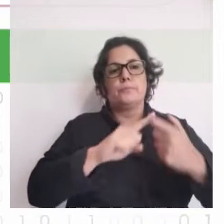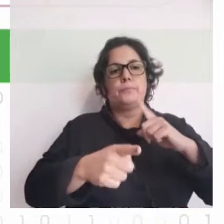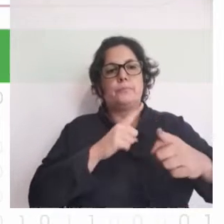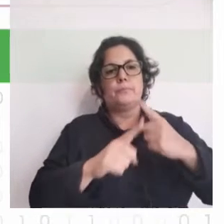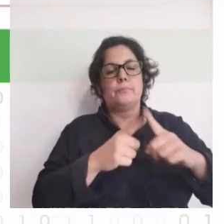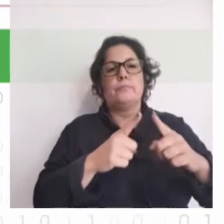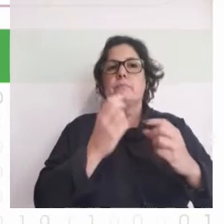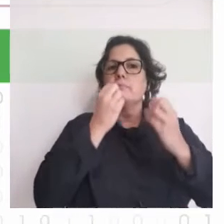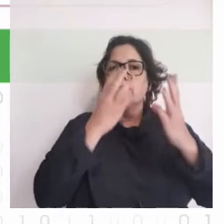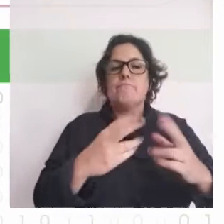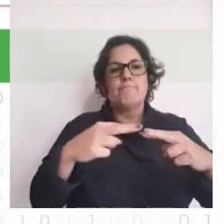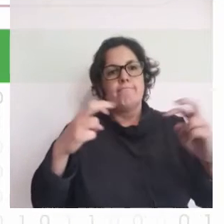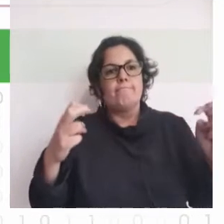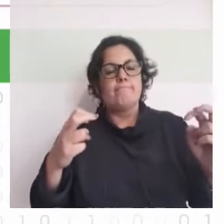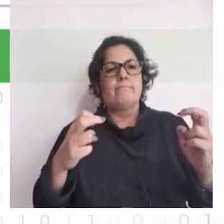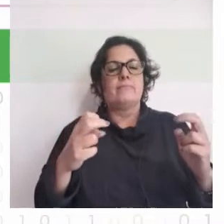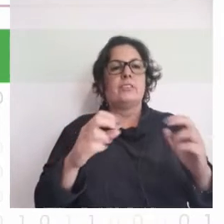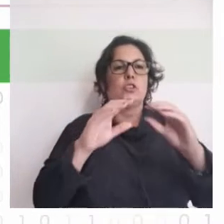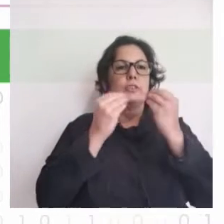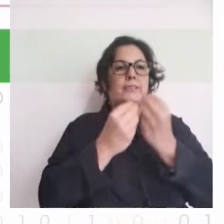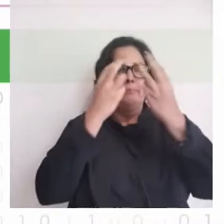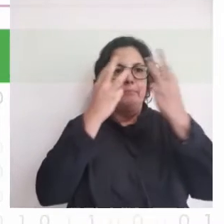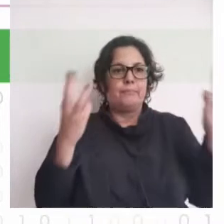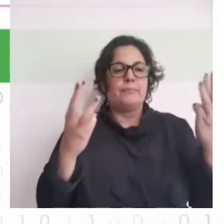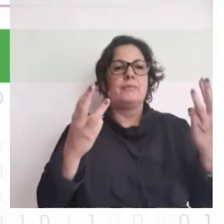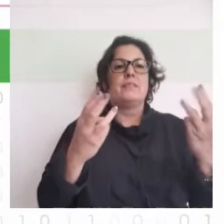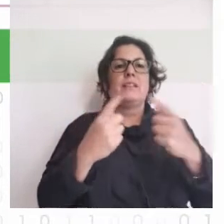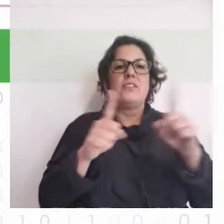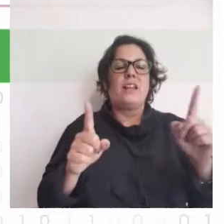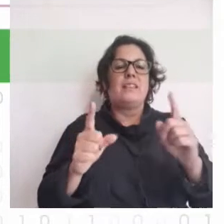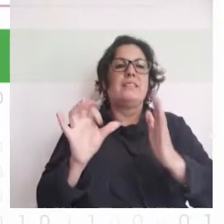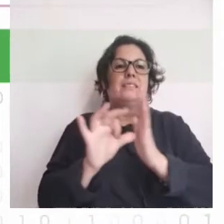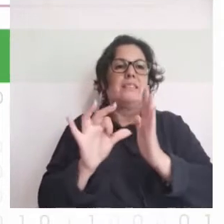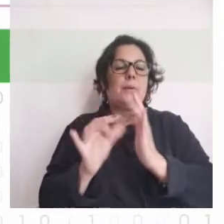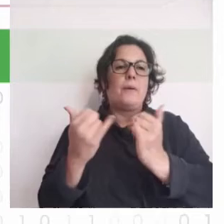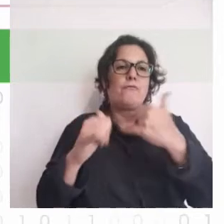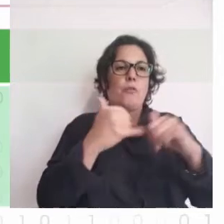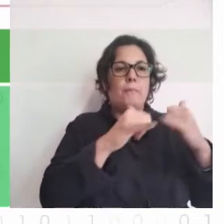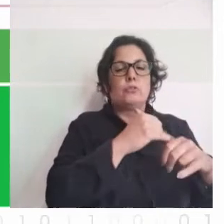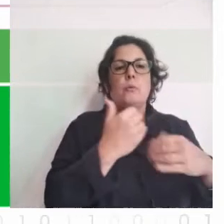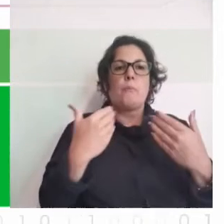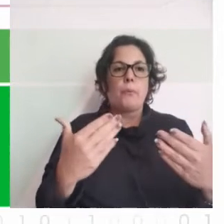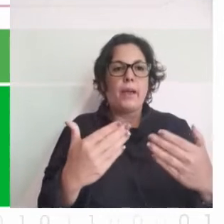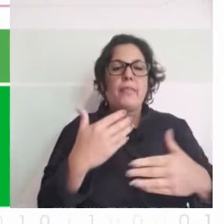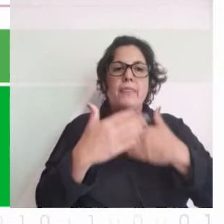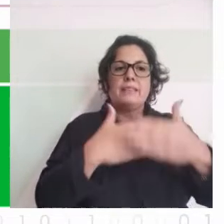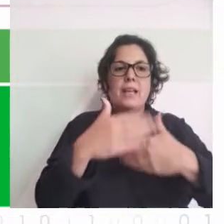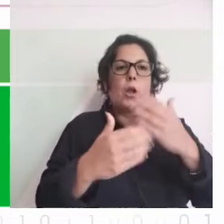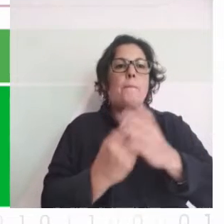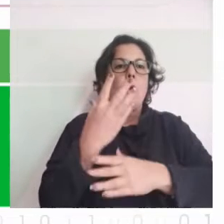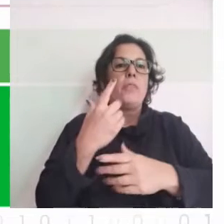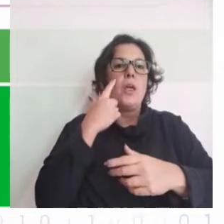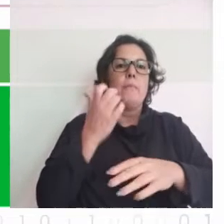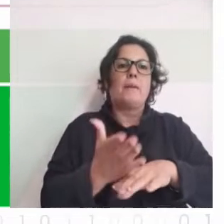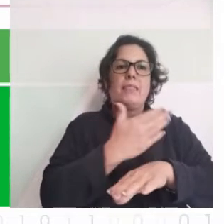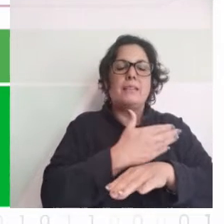los análisis en esta mirada 360 de integración de los diferentes sistemas de información, permite también desarrollar modelos predictivos,